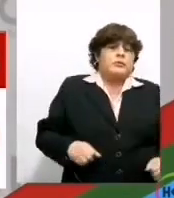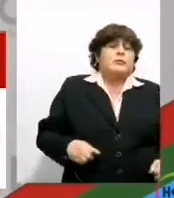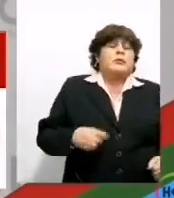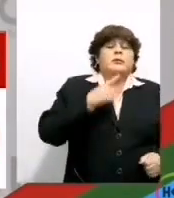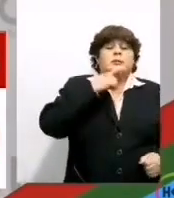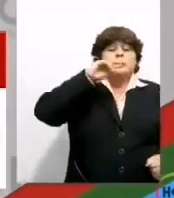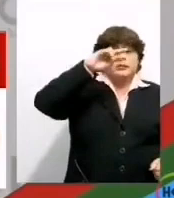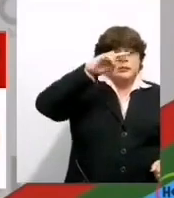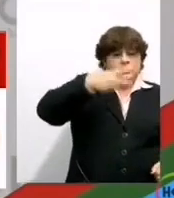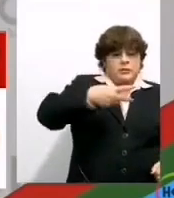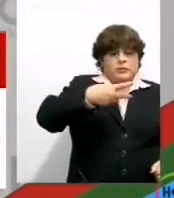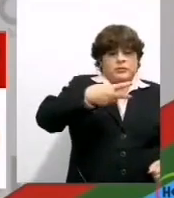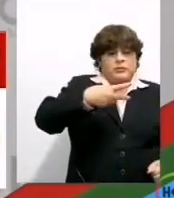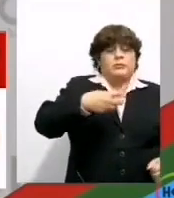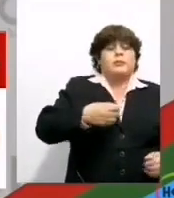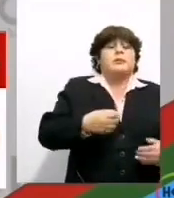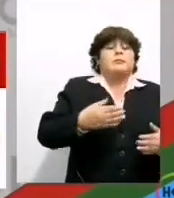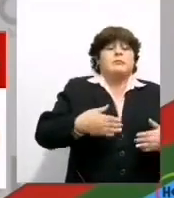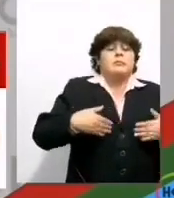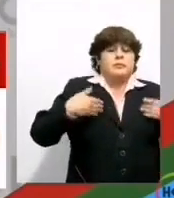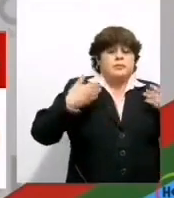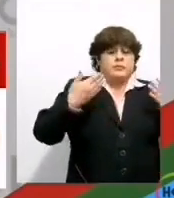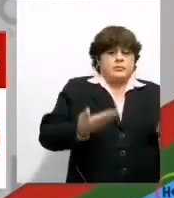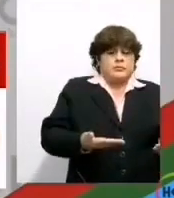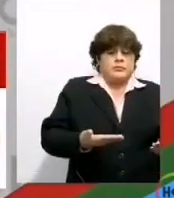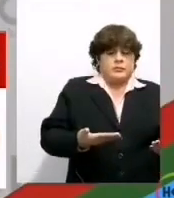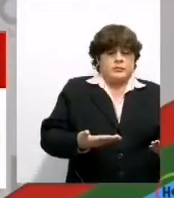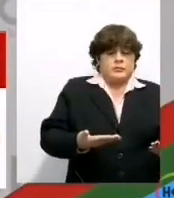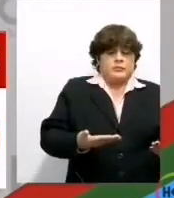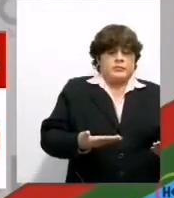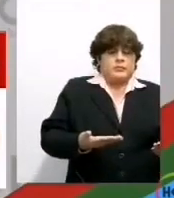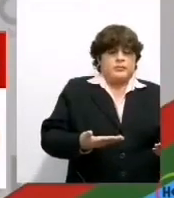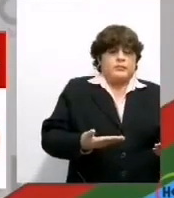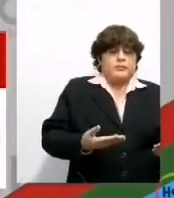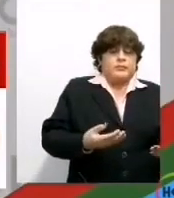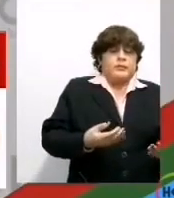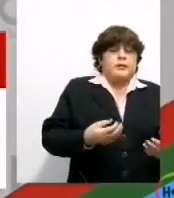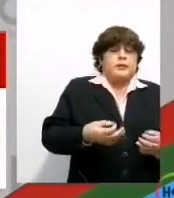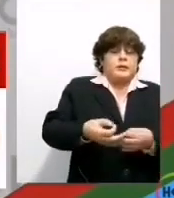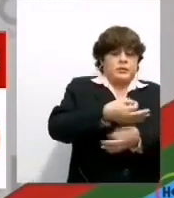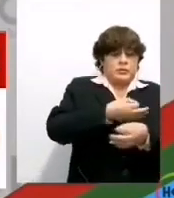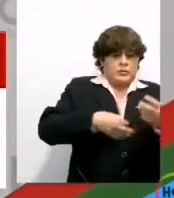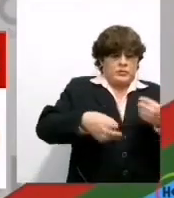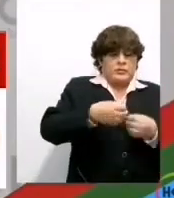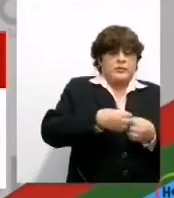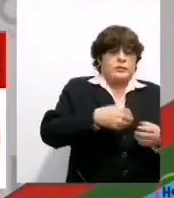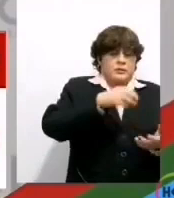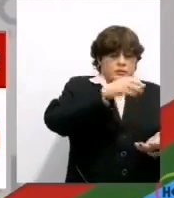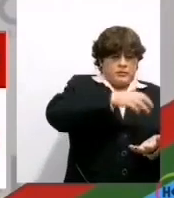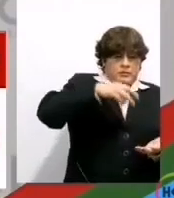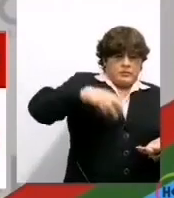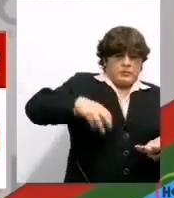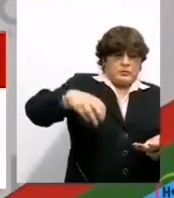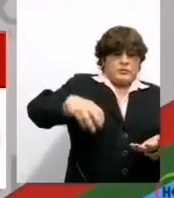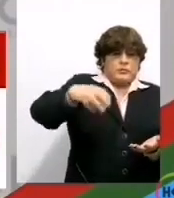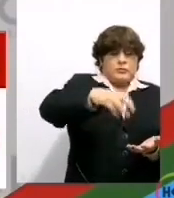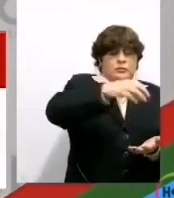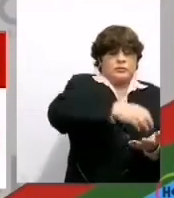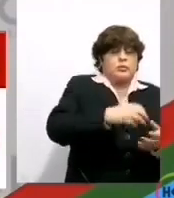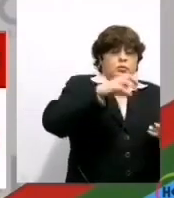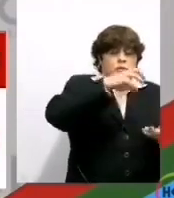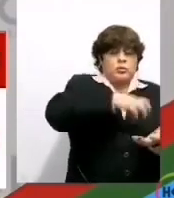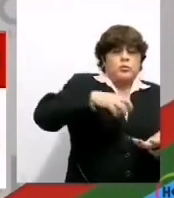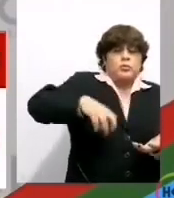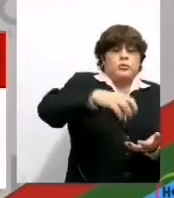el segundo vamos a a convertir a los centros poblados en